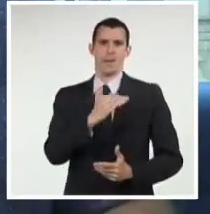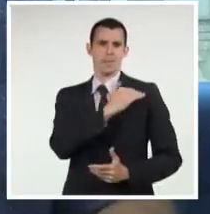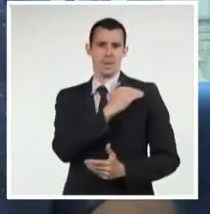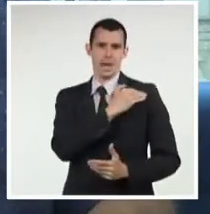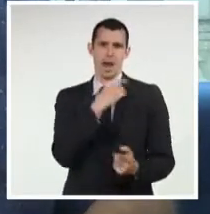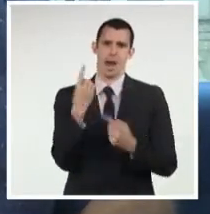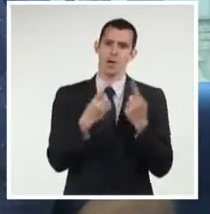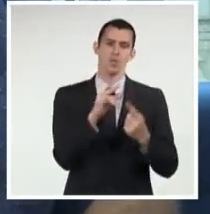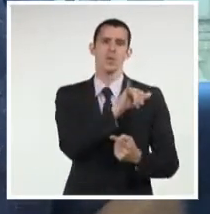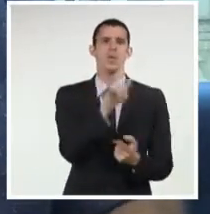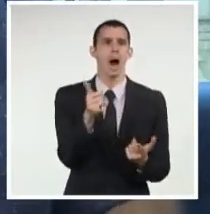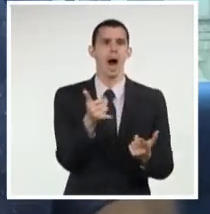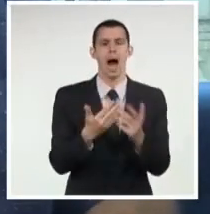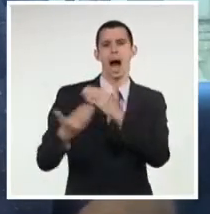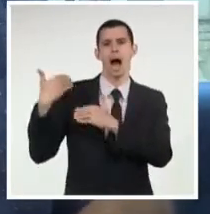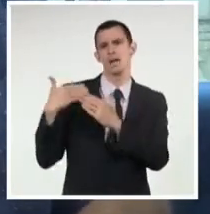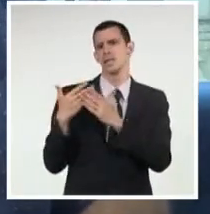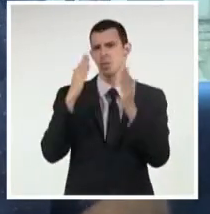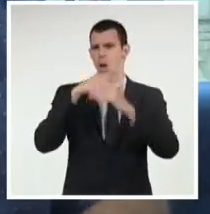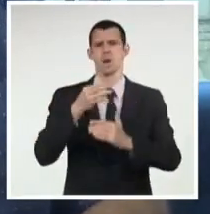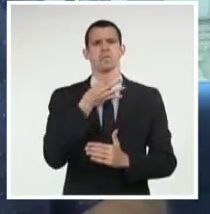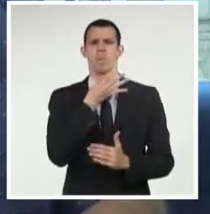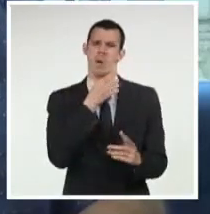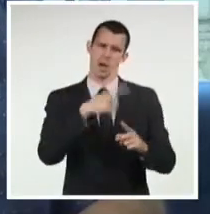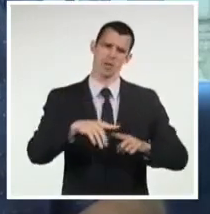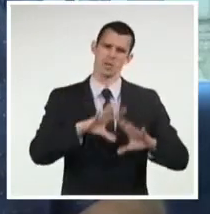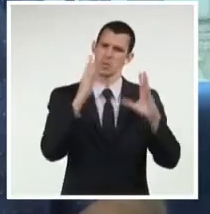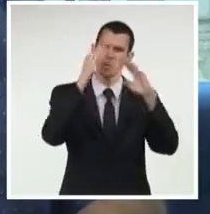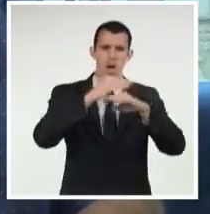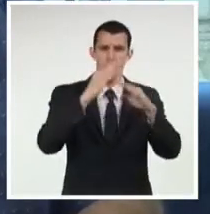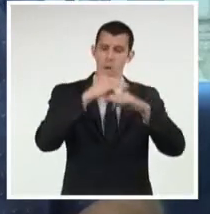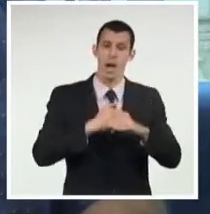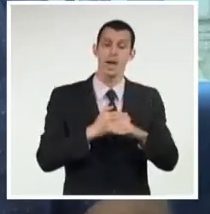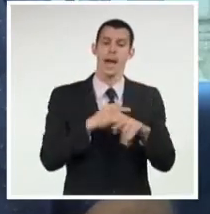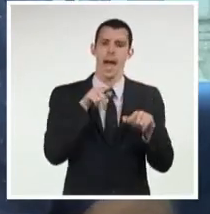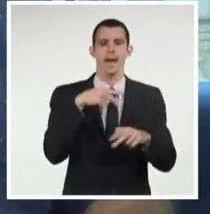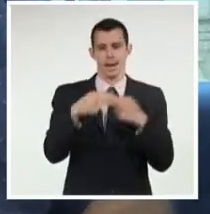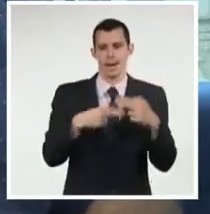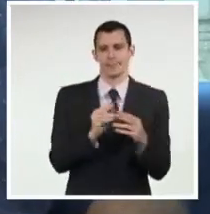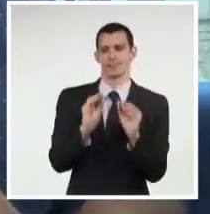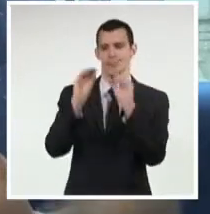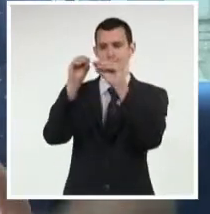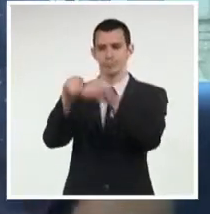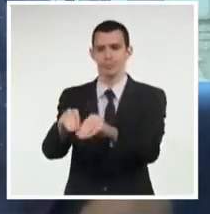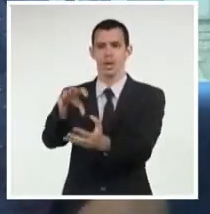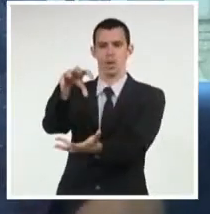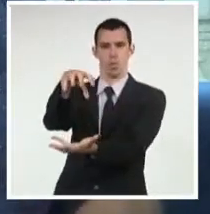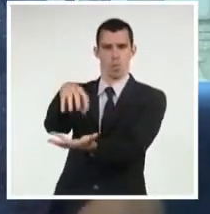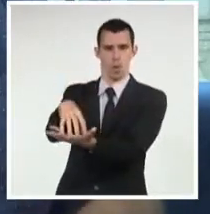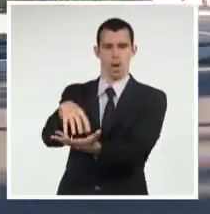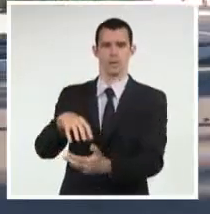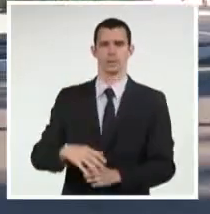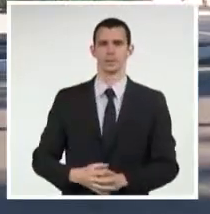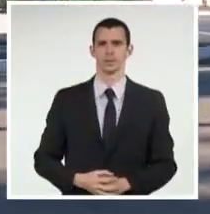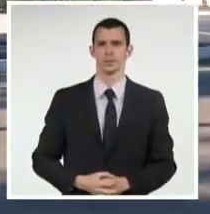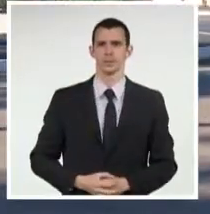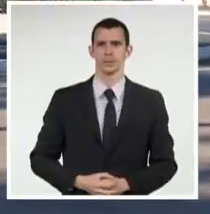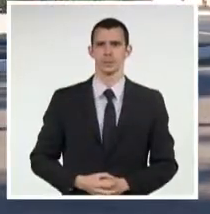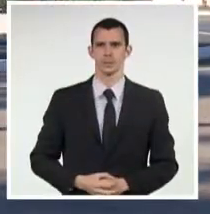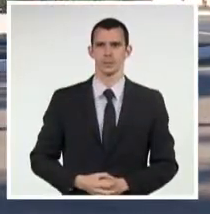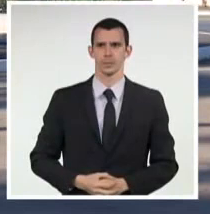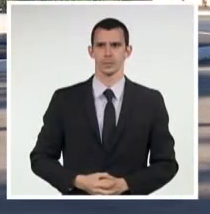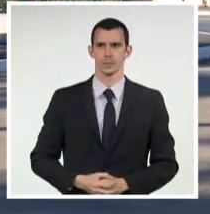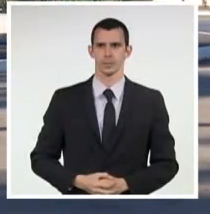ellos huérfanos o de escasos recursos pecuniarios, de oficiales del ejército.